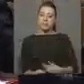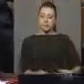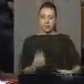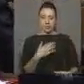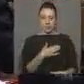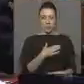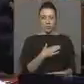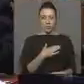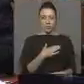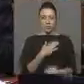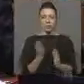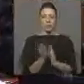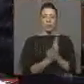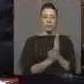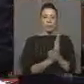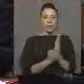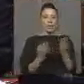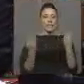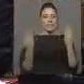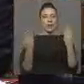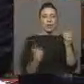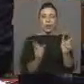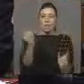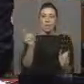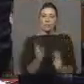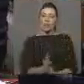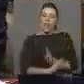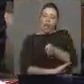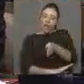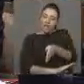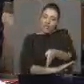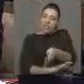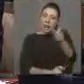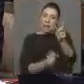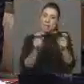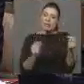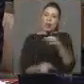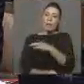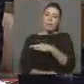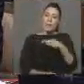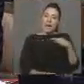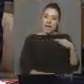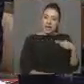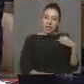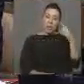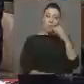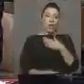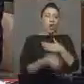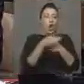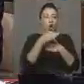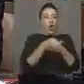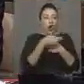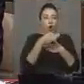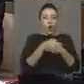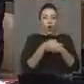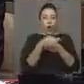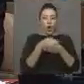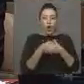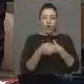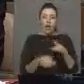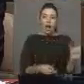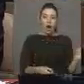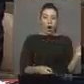quisiera iniciar este saludando a las personas que nos visitan, a las personas que están acá, a los ministros, pero quiero contar una